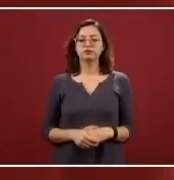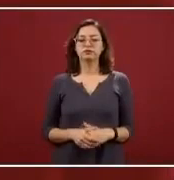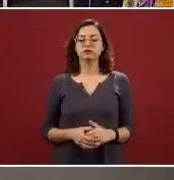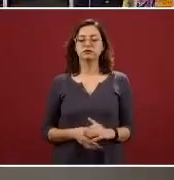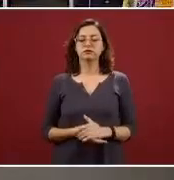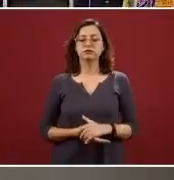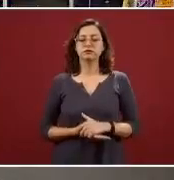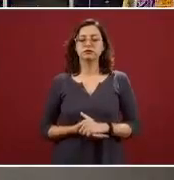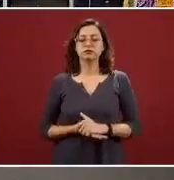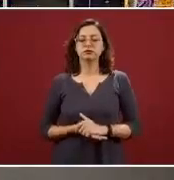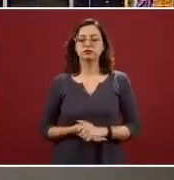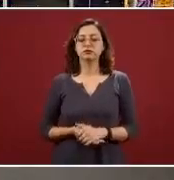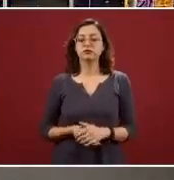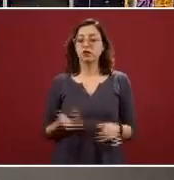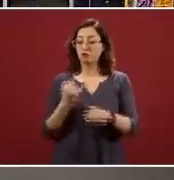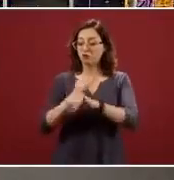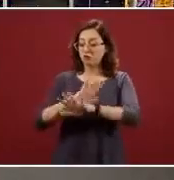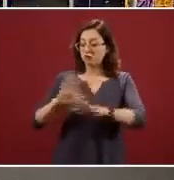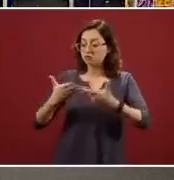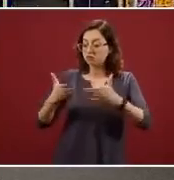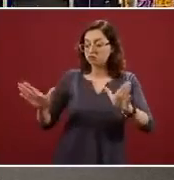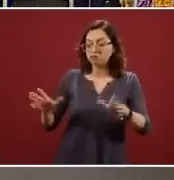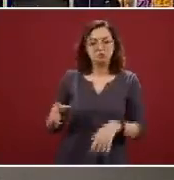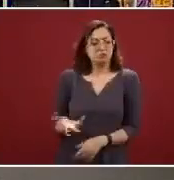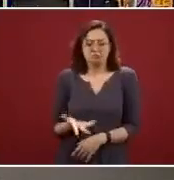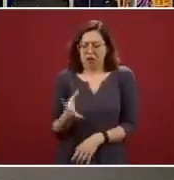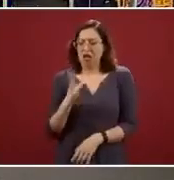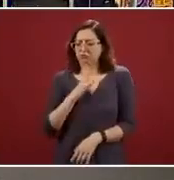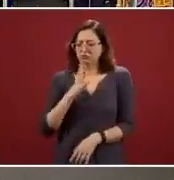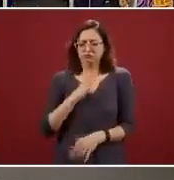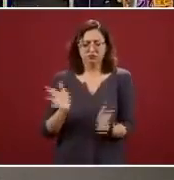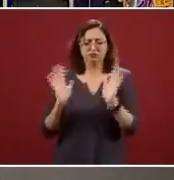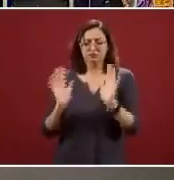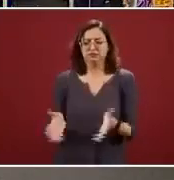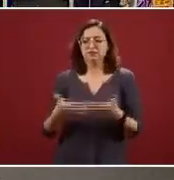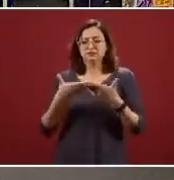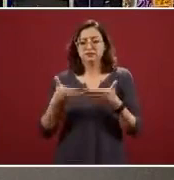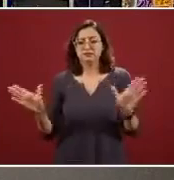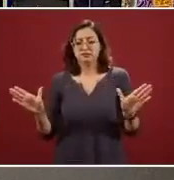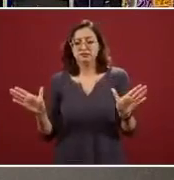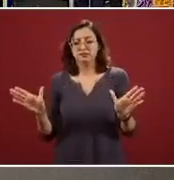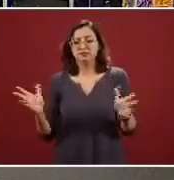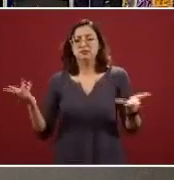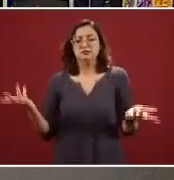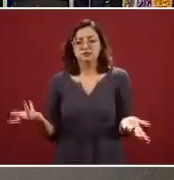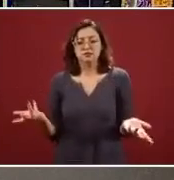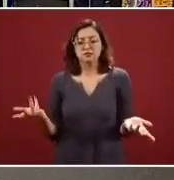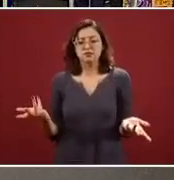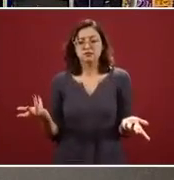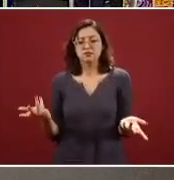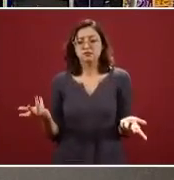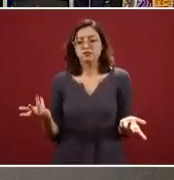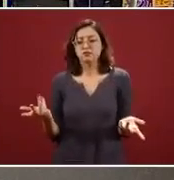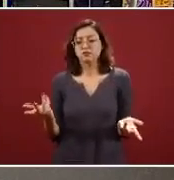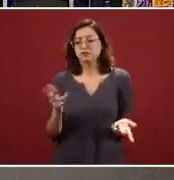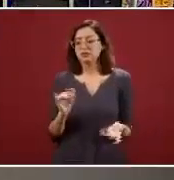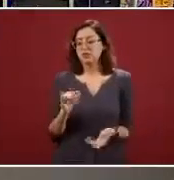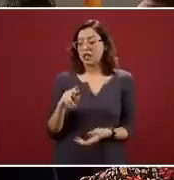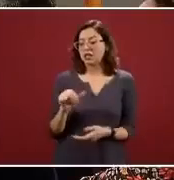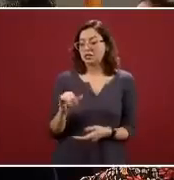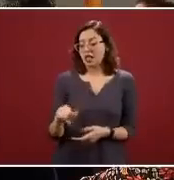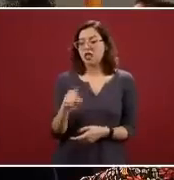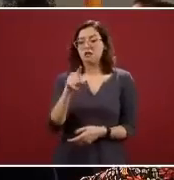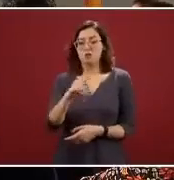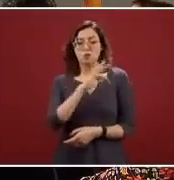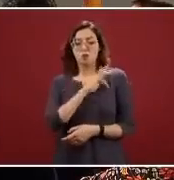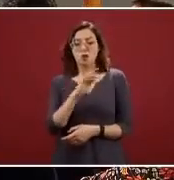Datos abiertos, de hecho, nuestras bases de datos están disponibles a través de la petición. El modelo INAI funciona inclusive para las